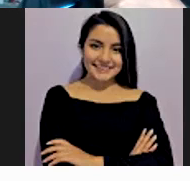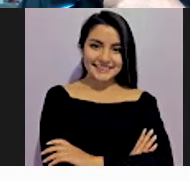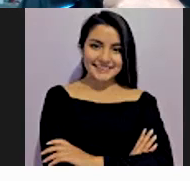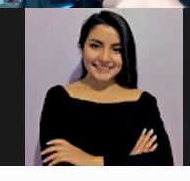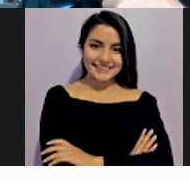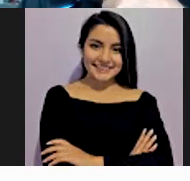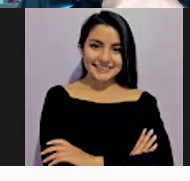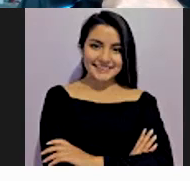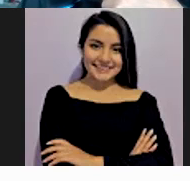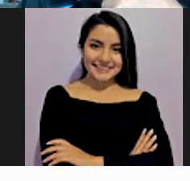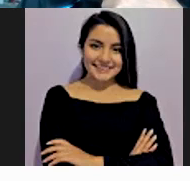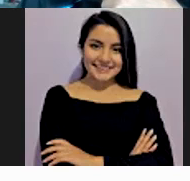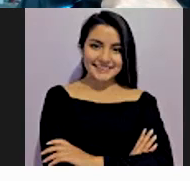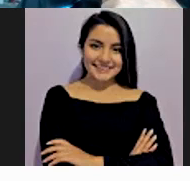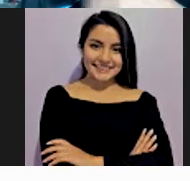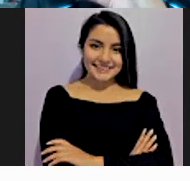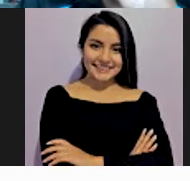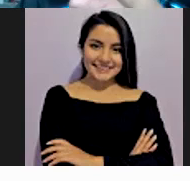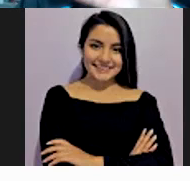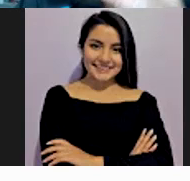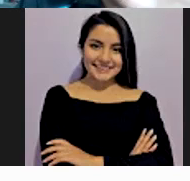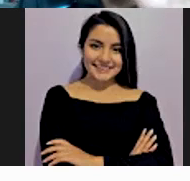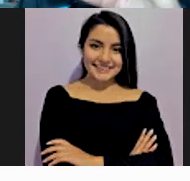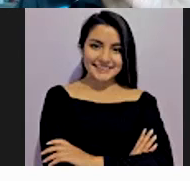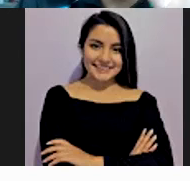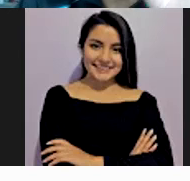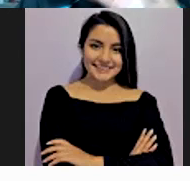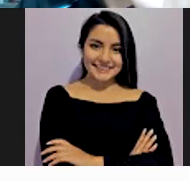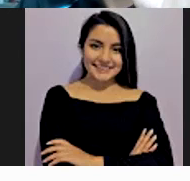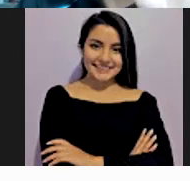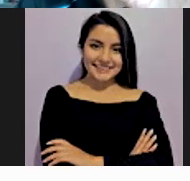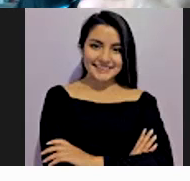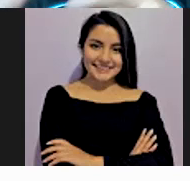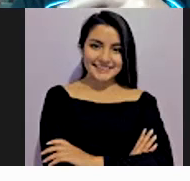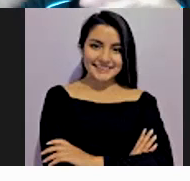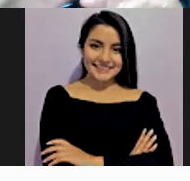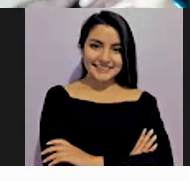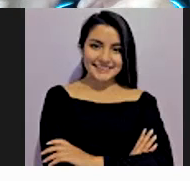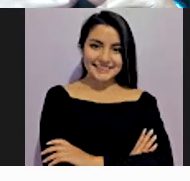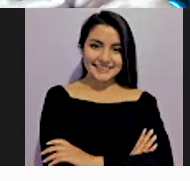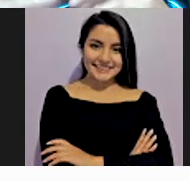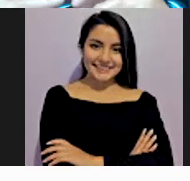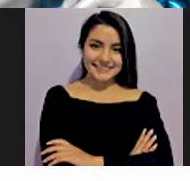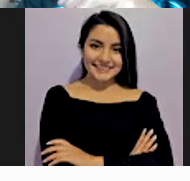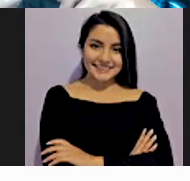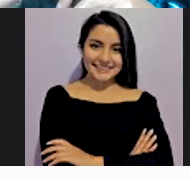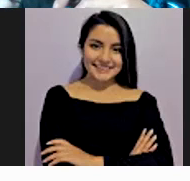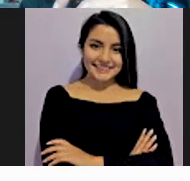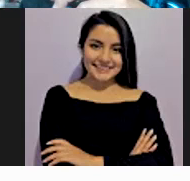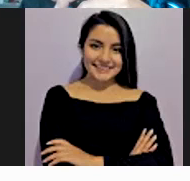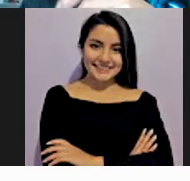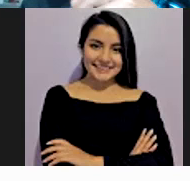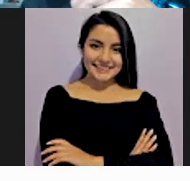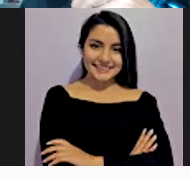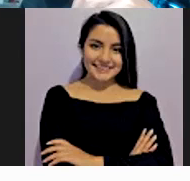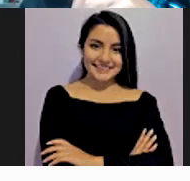esta partícula sí está en movimiento, ¿sí? Pues o sea, un poco las preguntas se hacen un poco para sonar y también confundir al estudiante.